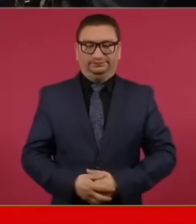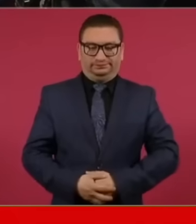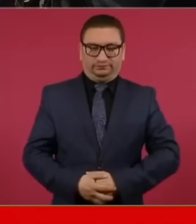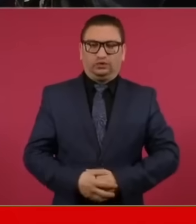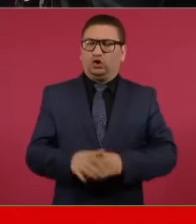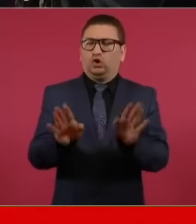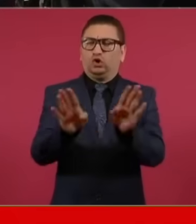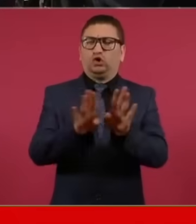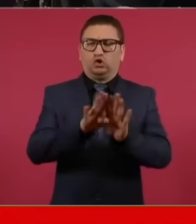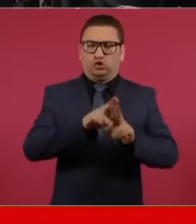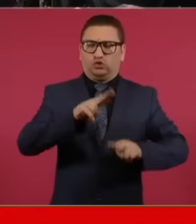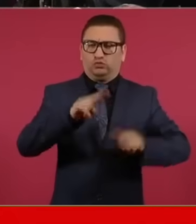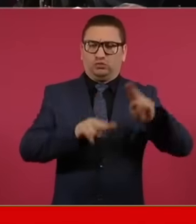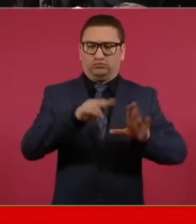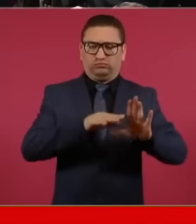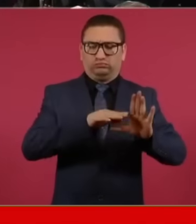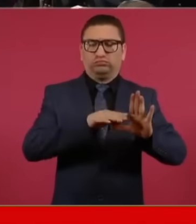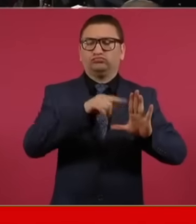vean cómo iba.